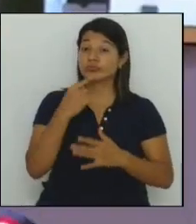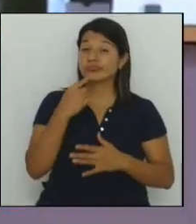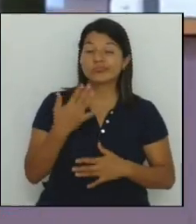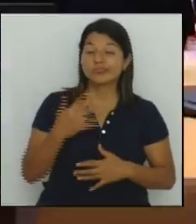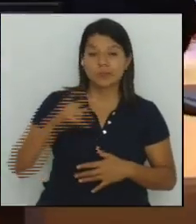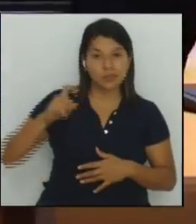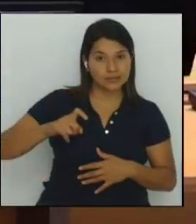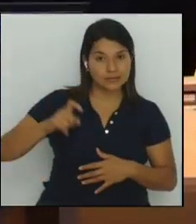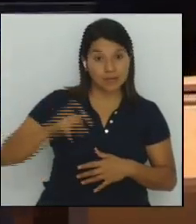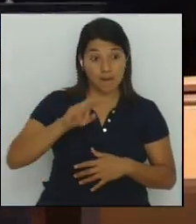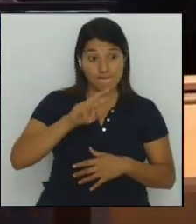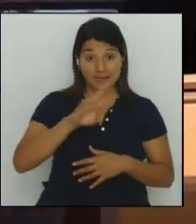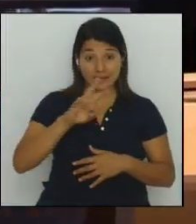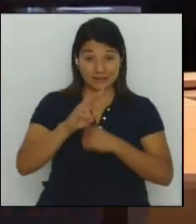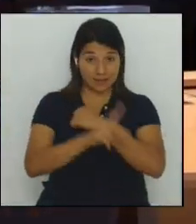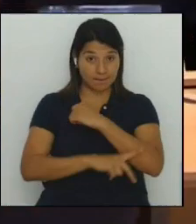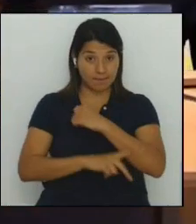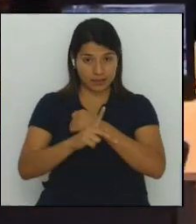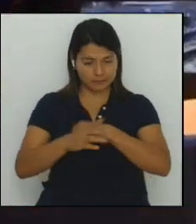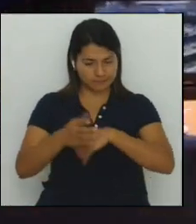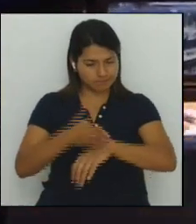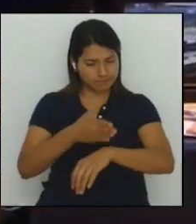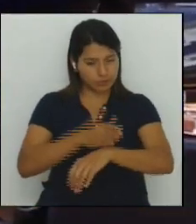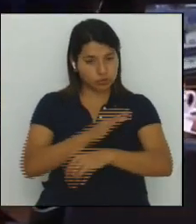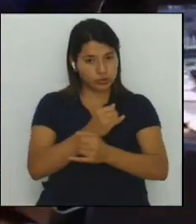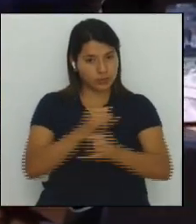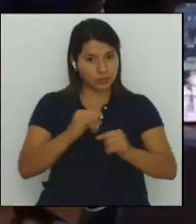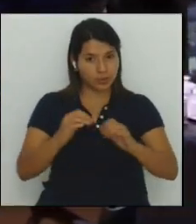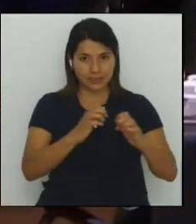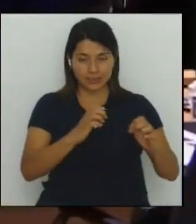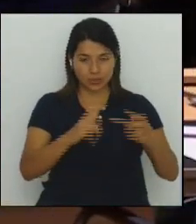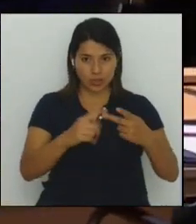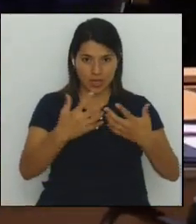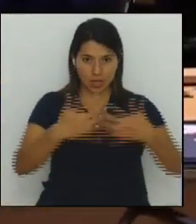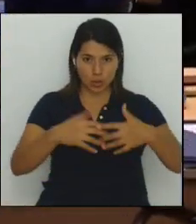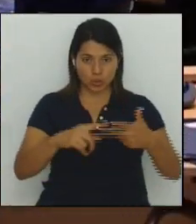su autonomía estratégica, industrial y económica.